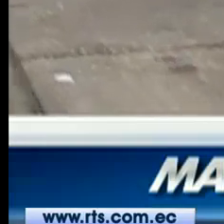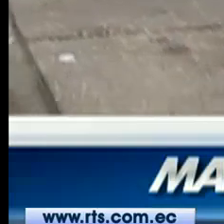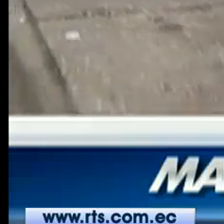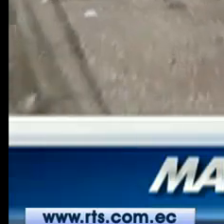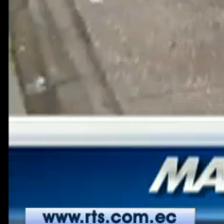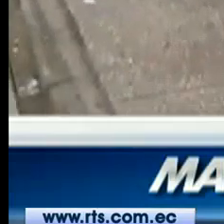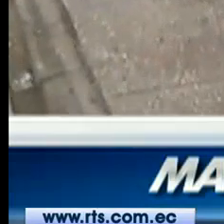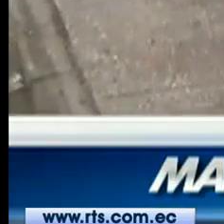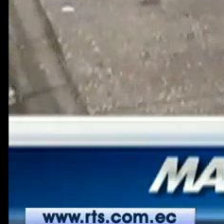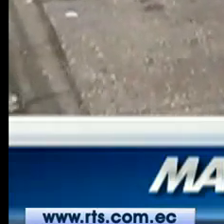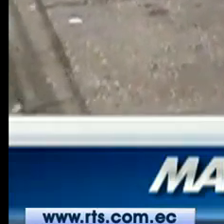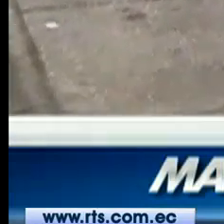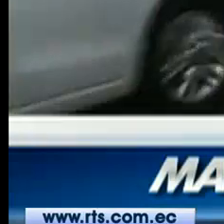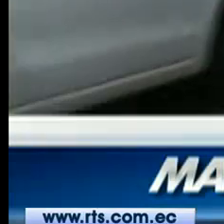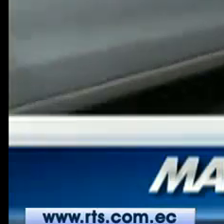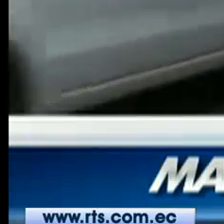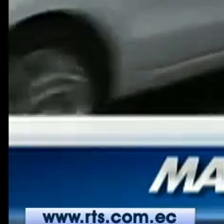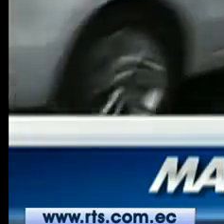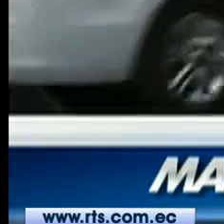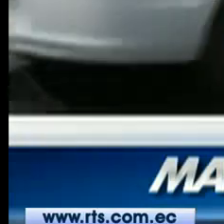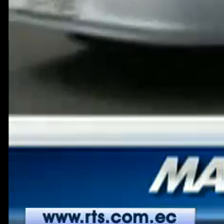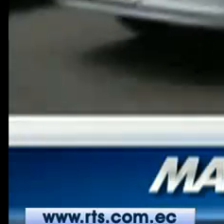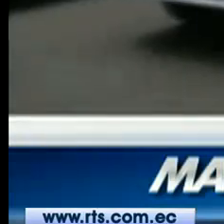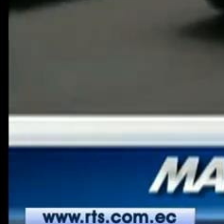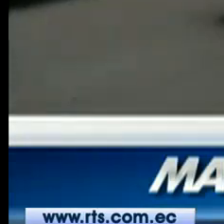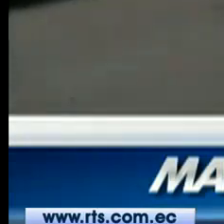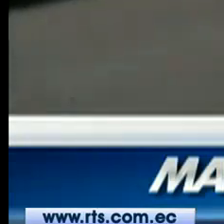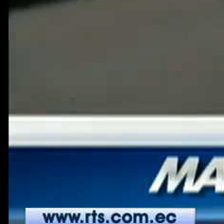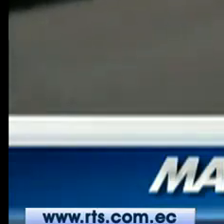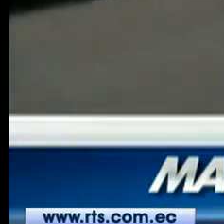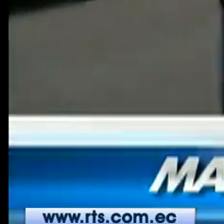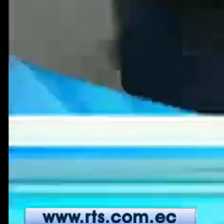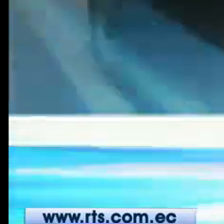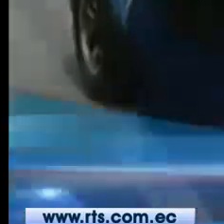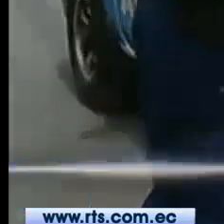vía pública que habían sido colocados por cuidadores de